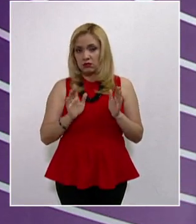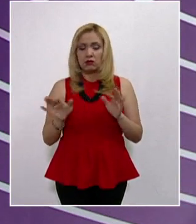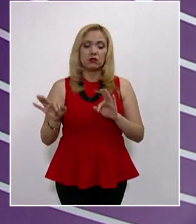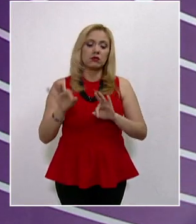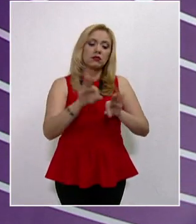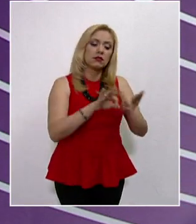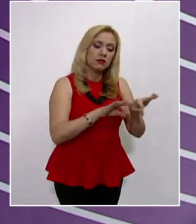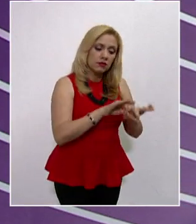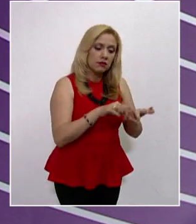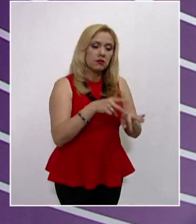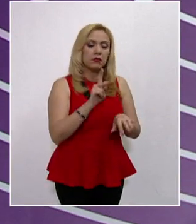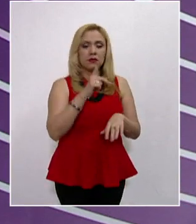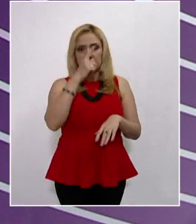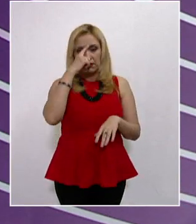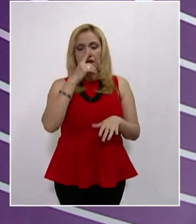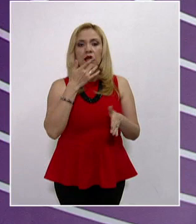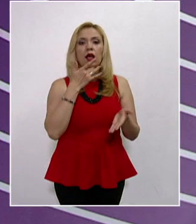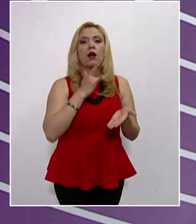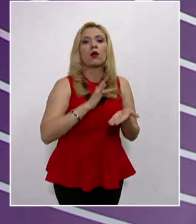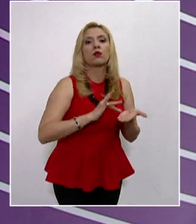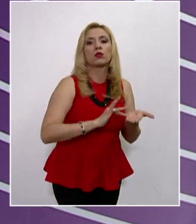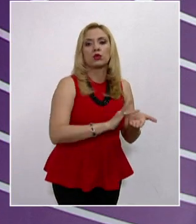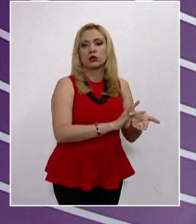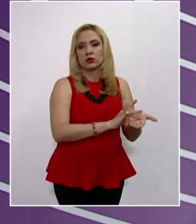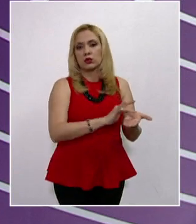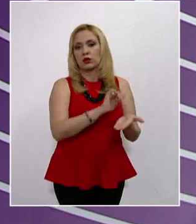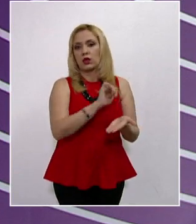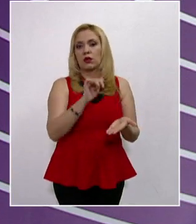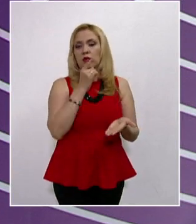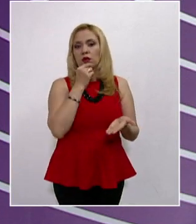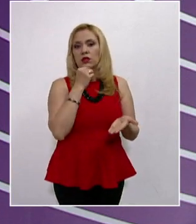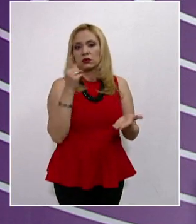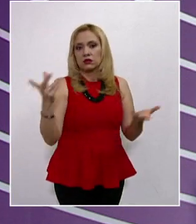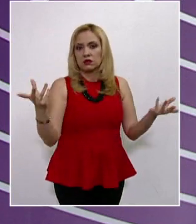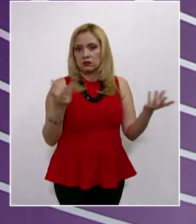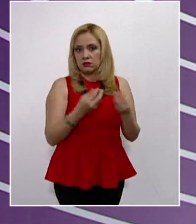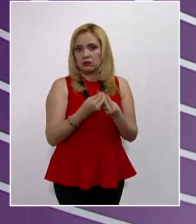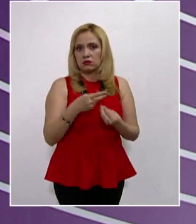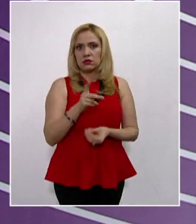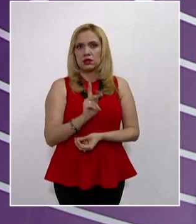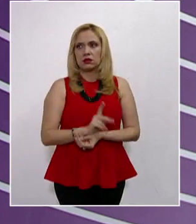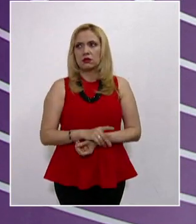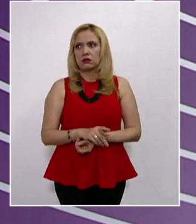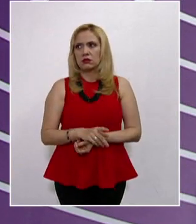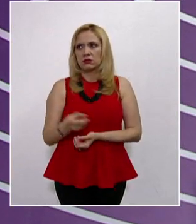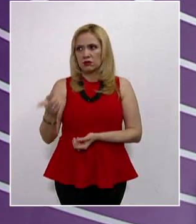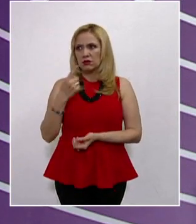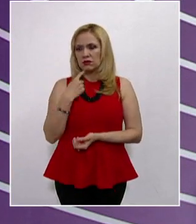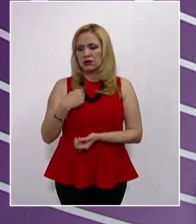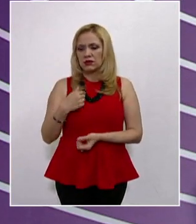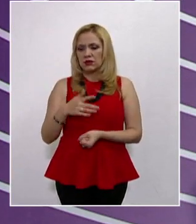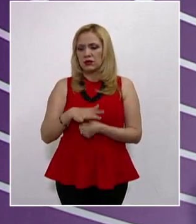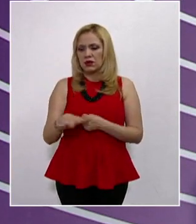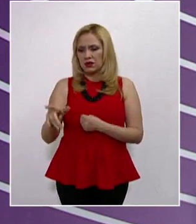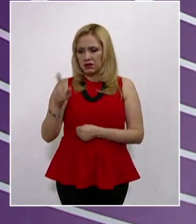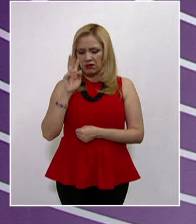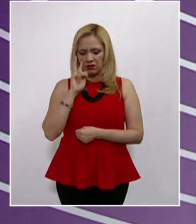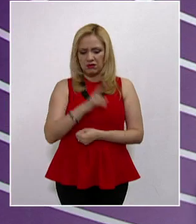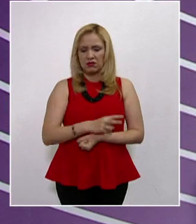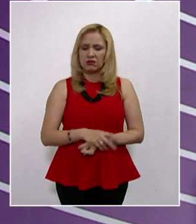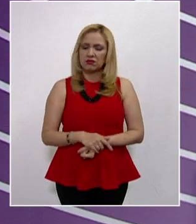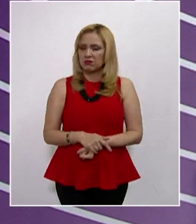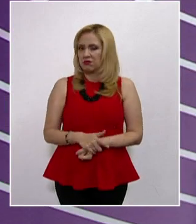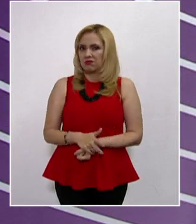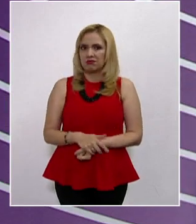funciones, pues sí, de combate o de apoyo al auxilio a la seguridad pública, pero no sé, Arturo, tu posición, ¿cuál sería, dado el